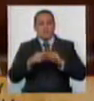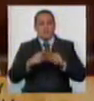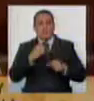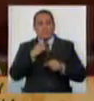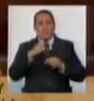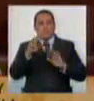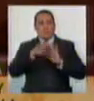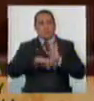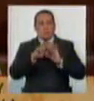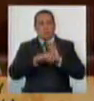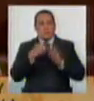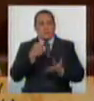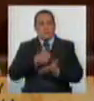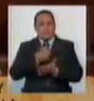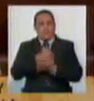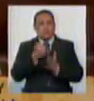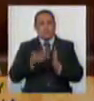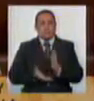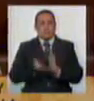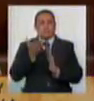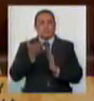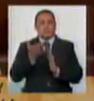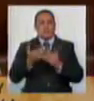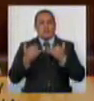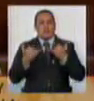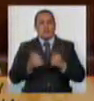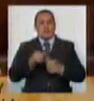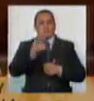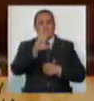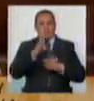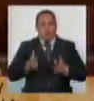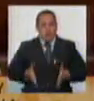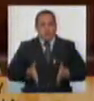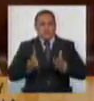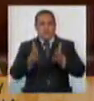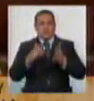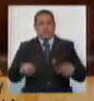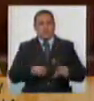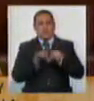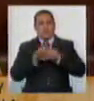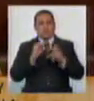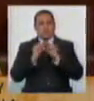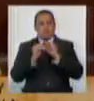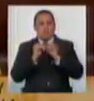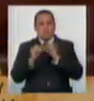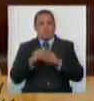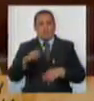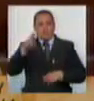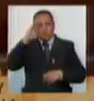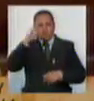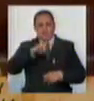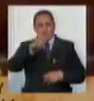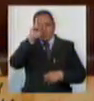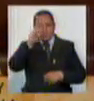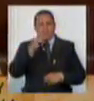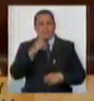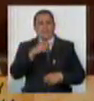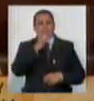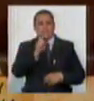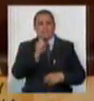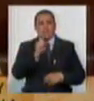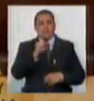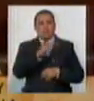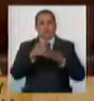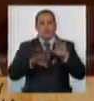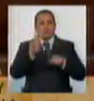es el programa de incremento de remuneraciones de 5 tramos que implementamos para la Policía Nacional en diciembre del